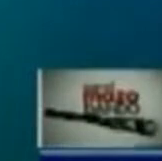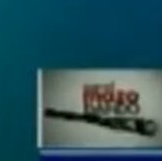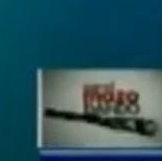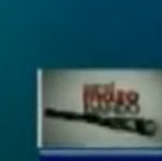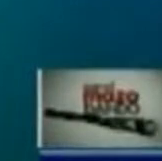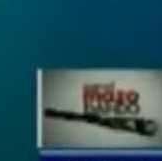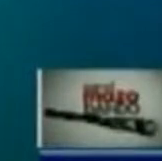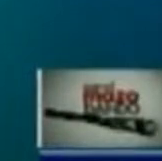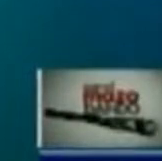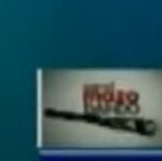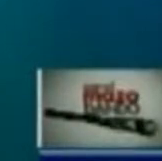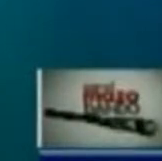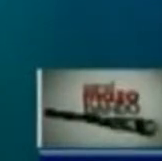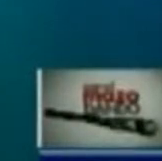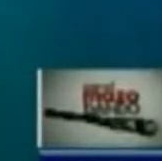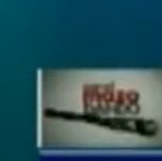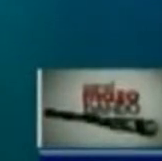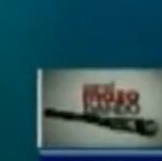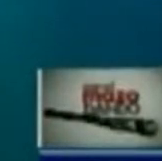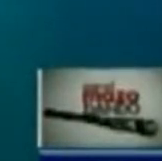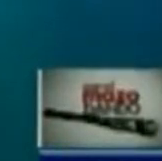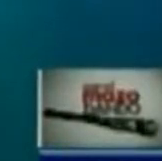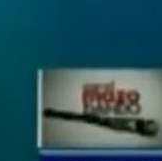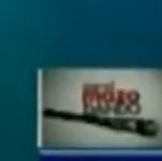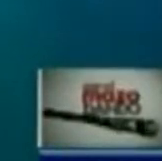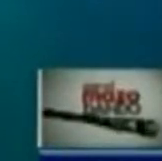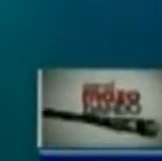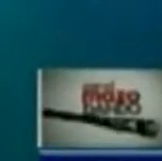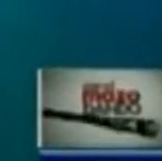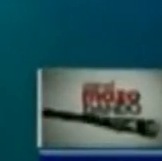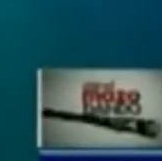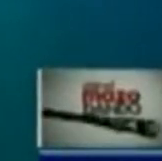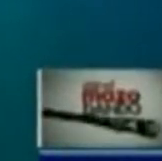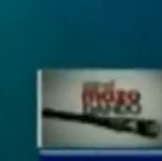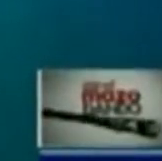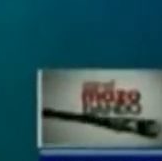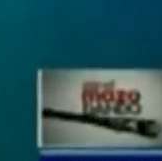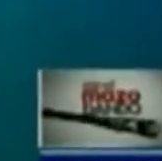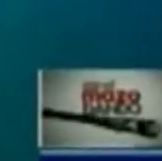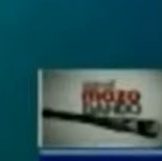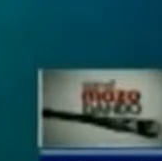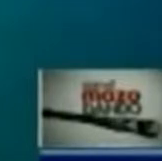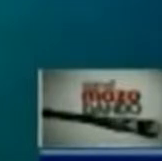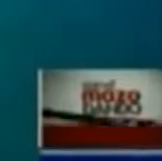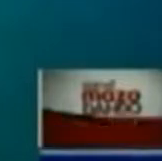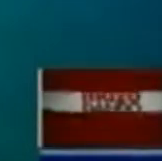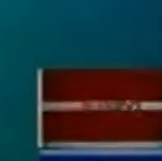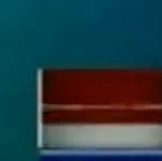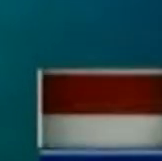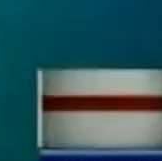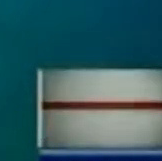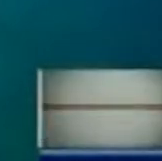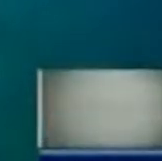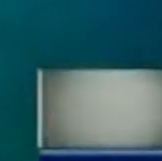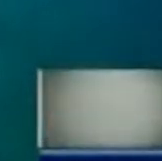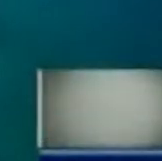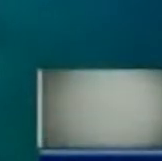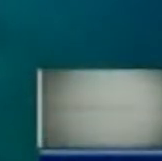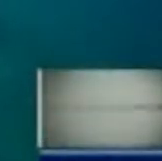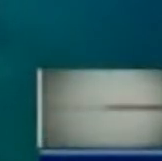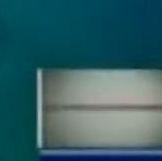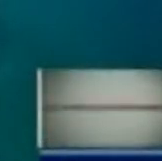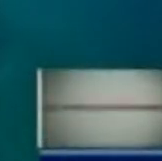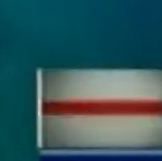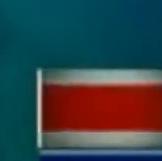ellos los que hoy me señalan con indiferencia o como se le